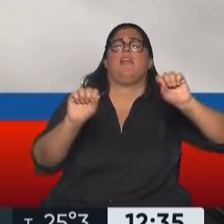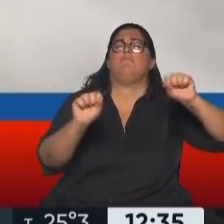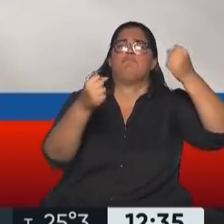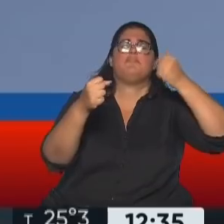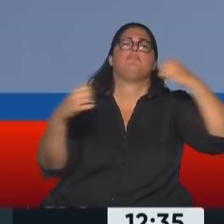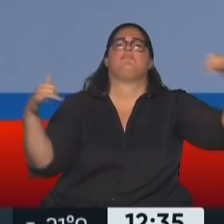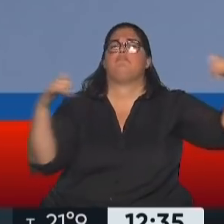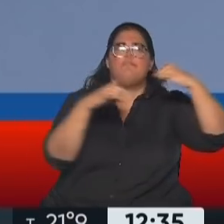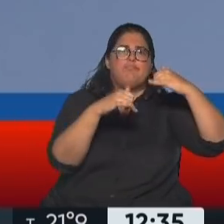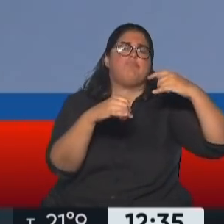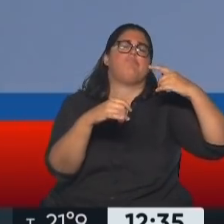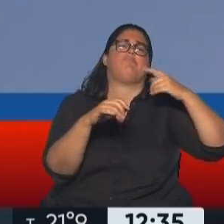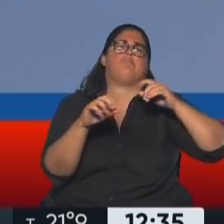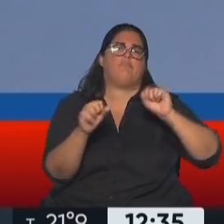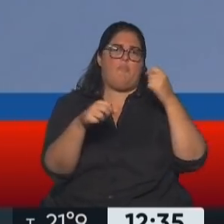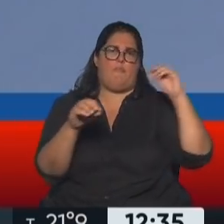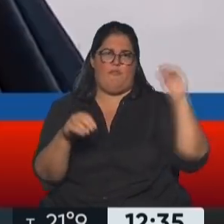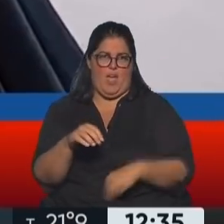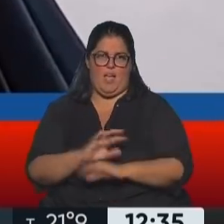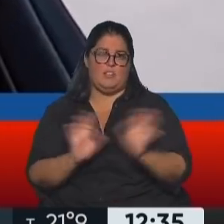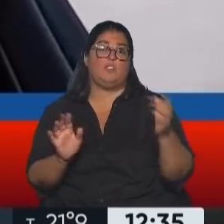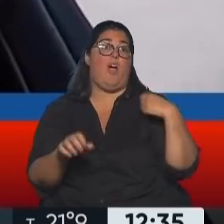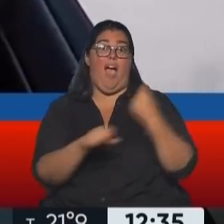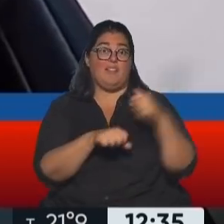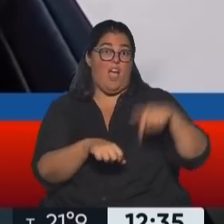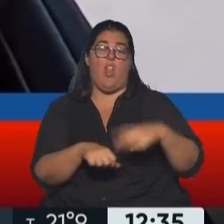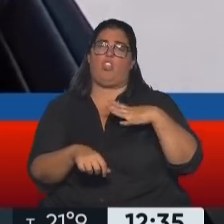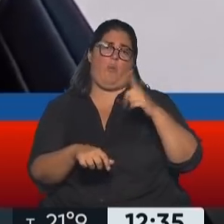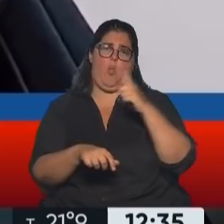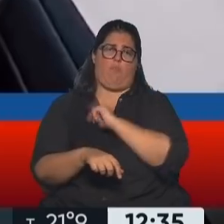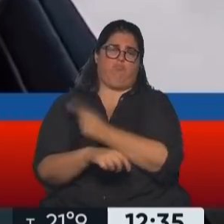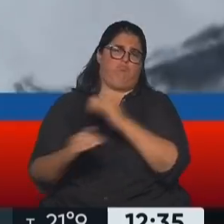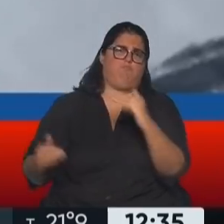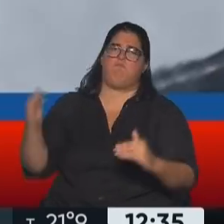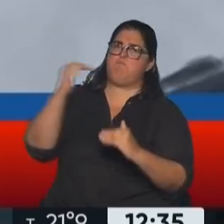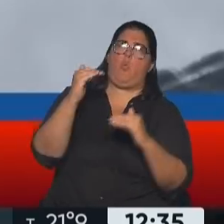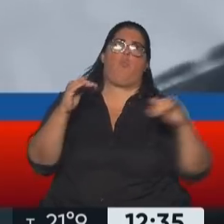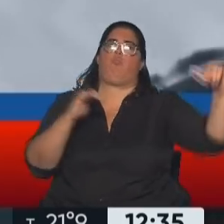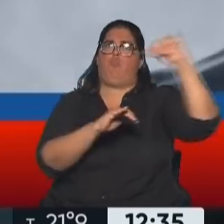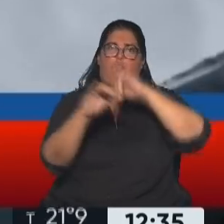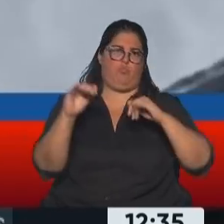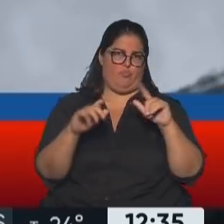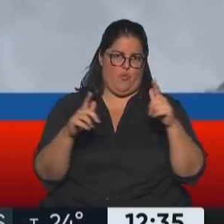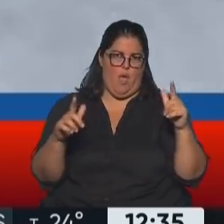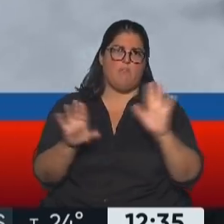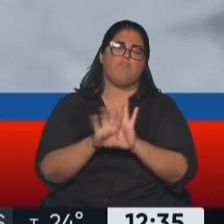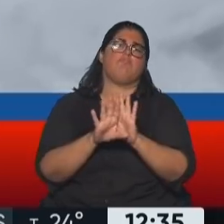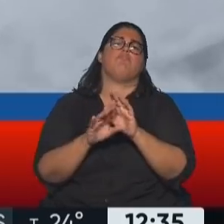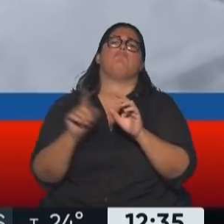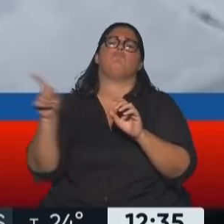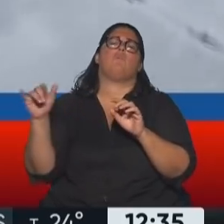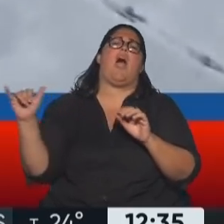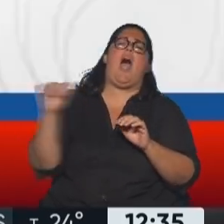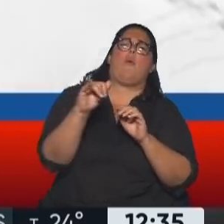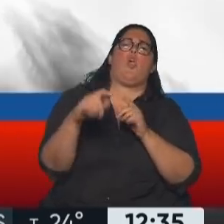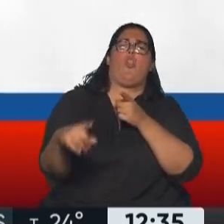Ucraniana en las primeras 2 semanas de guerra, y aún hoy no logró la supremacía del espacio aéreo, lo que limita el despliegue de sus aviones de combate.